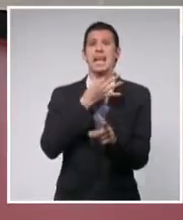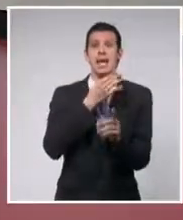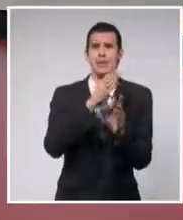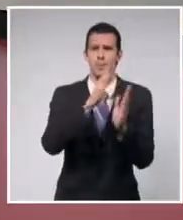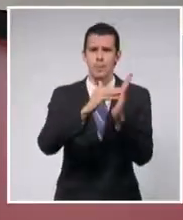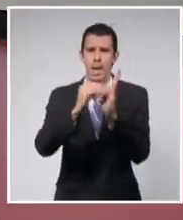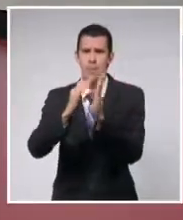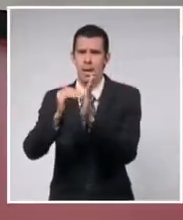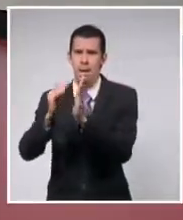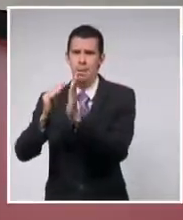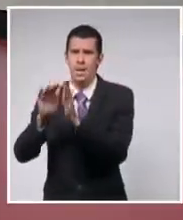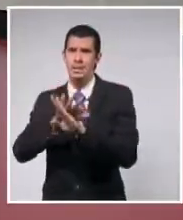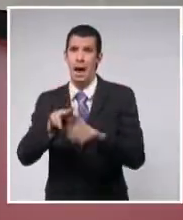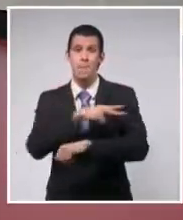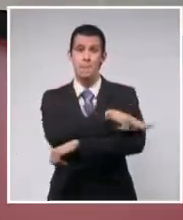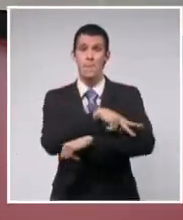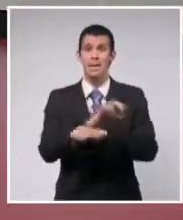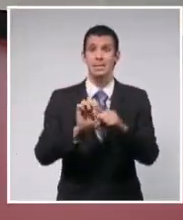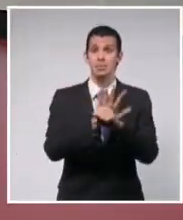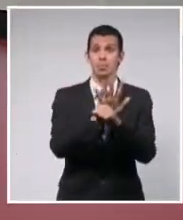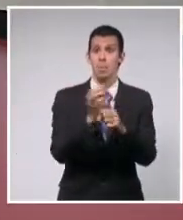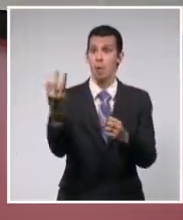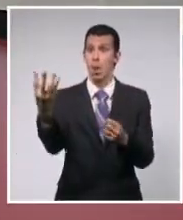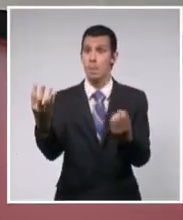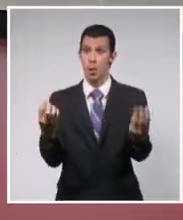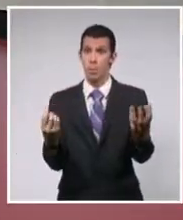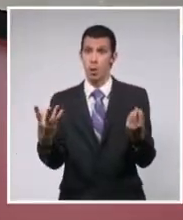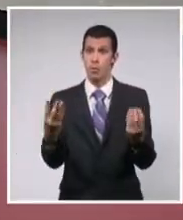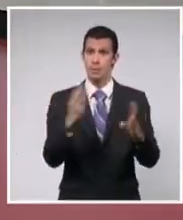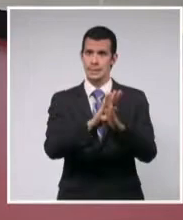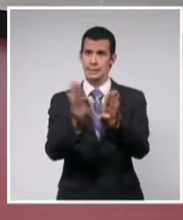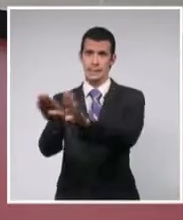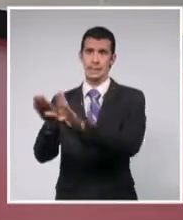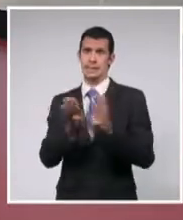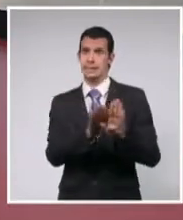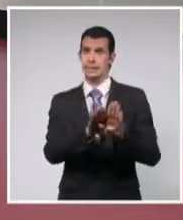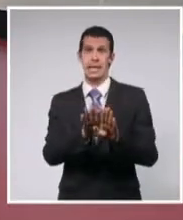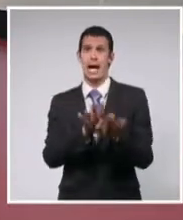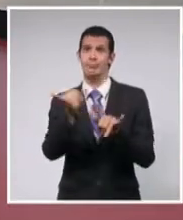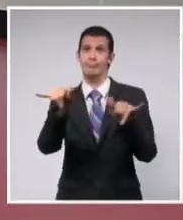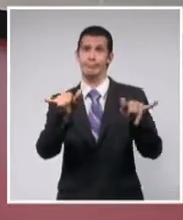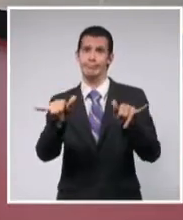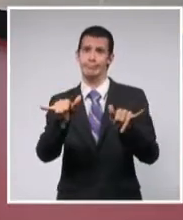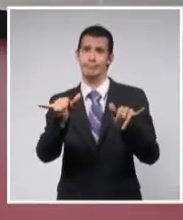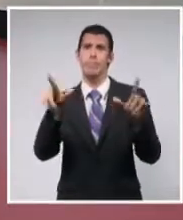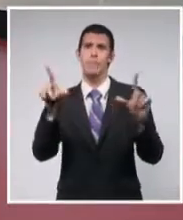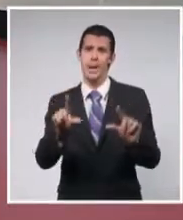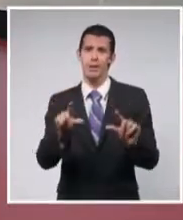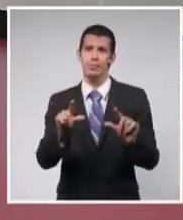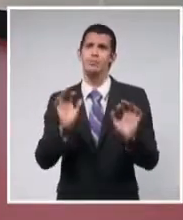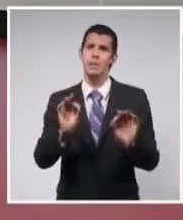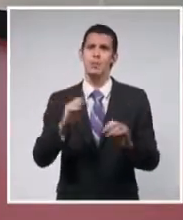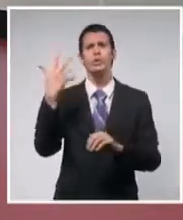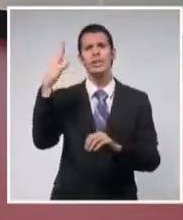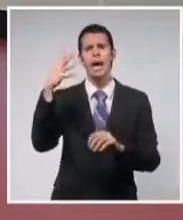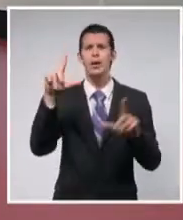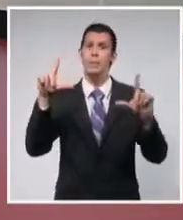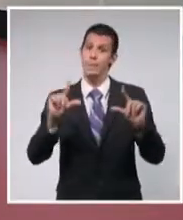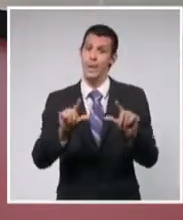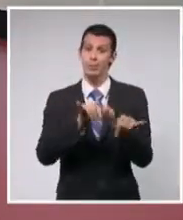fronteras en todo el mundo y la introducción de restricciones a los viajes de respuesta a la pandemia constante la organización señala que a principios de septiembre